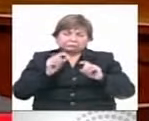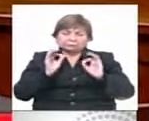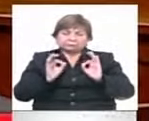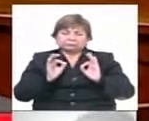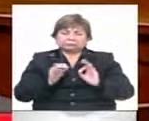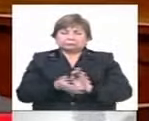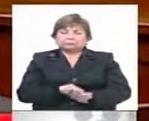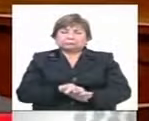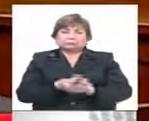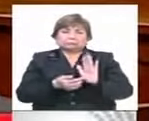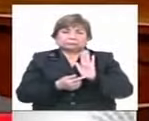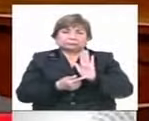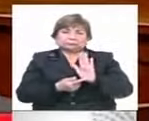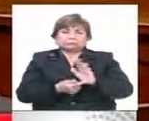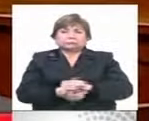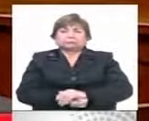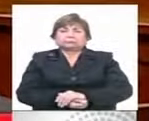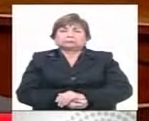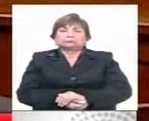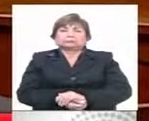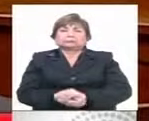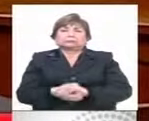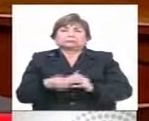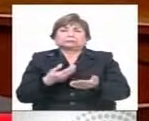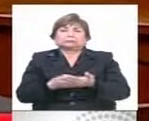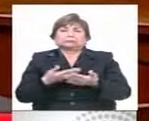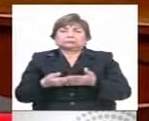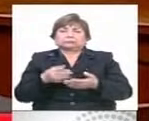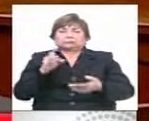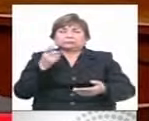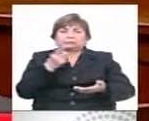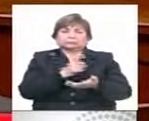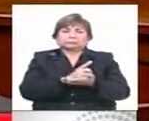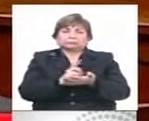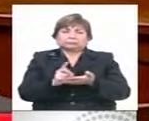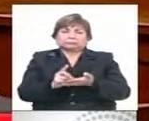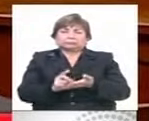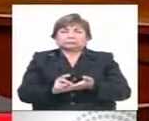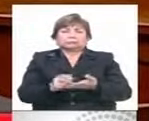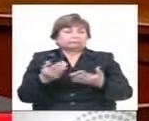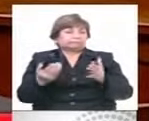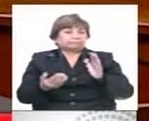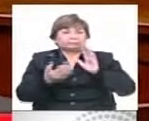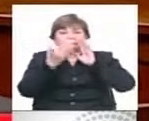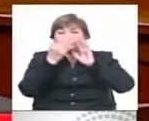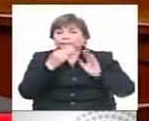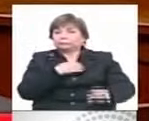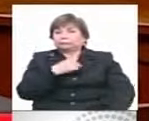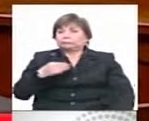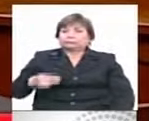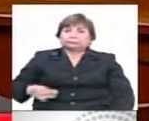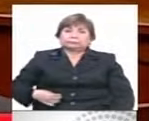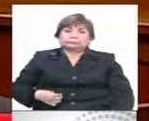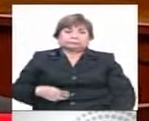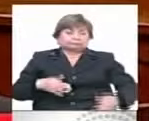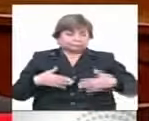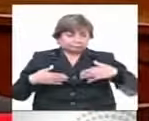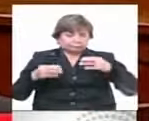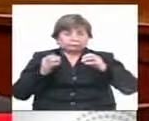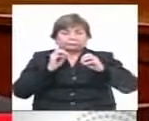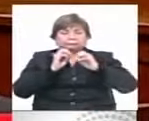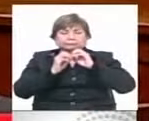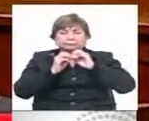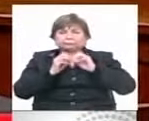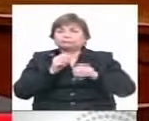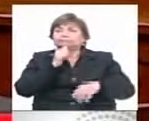necesario señalar que durante la primera semana, frente a la presidencia del Consejo de Ministros, nos hemos reunido con